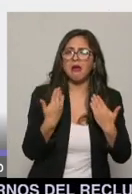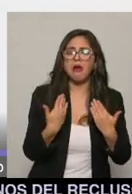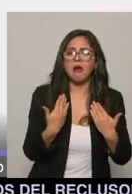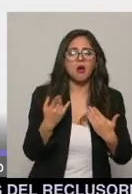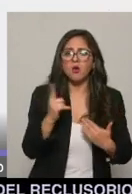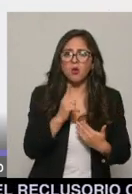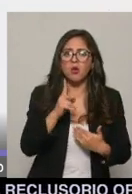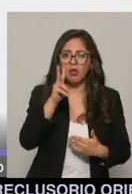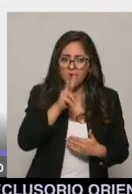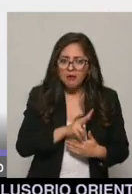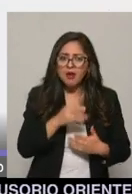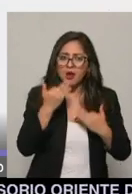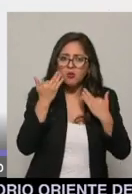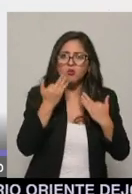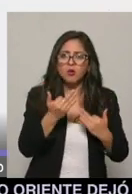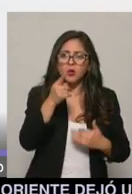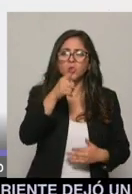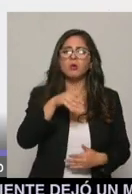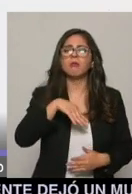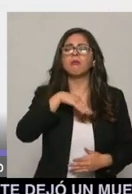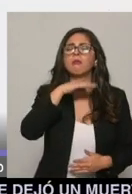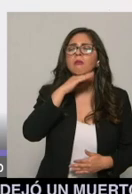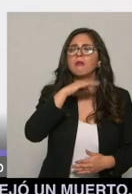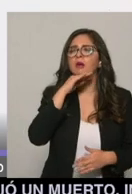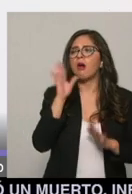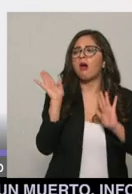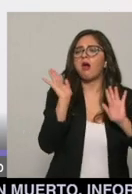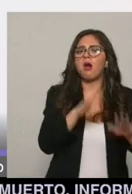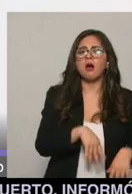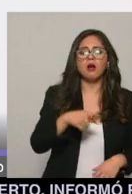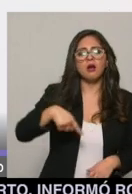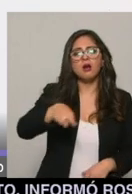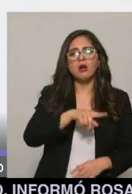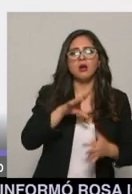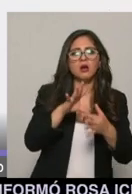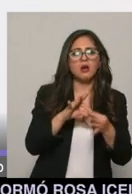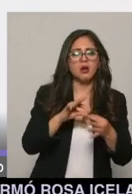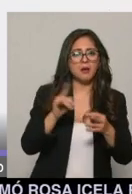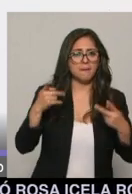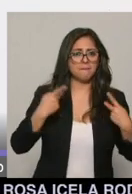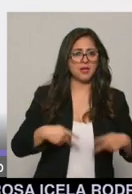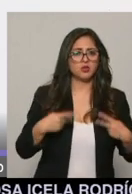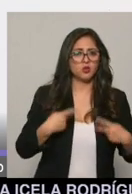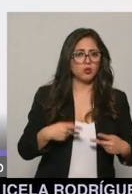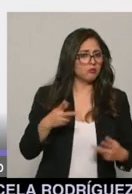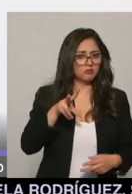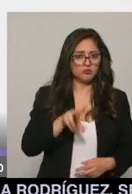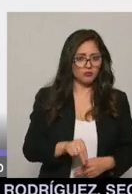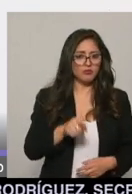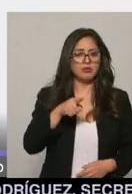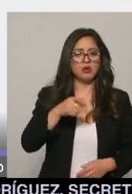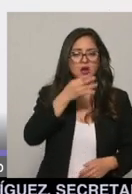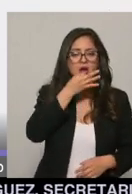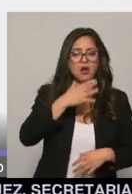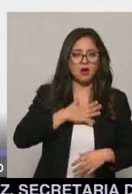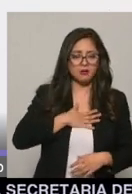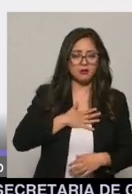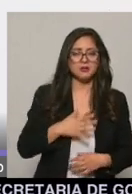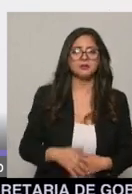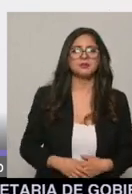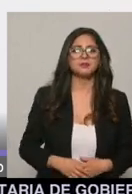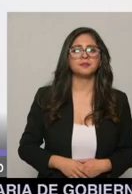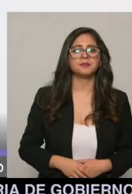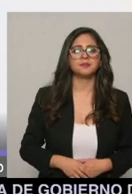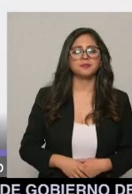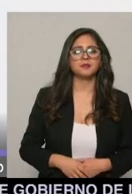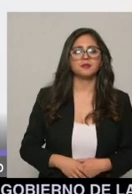lo tomemos en cuenta, pues no echemos a la basura el comentario de las personas que nos desinforman de esta parte. Y bueno, más